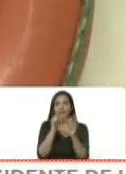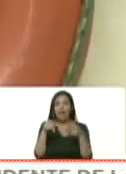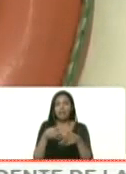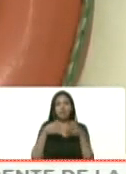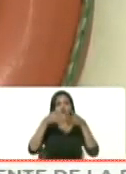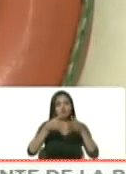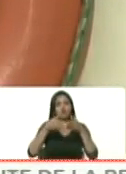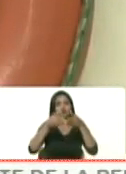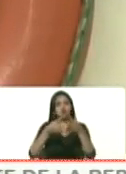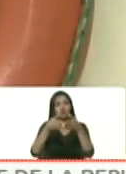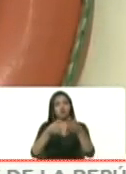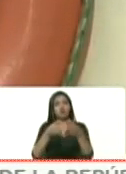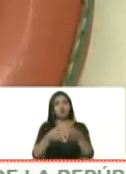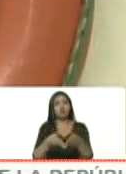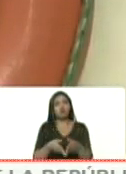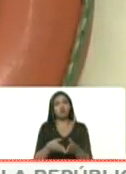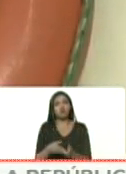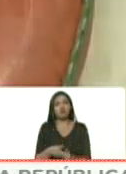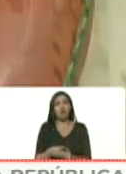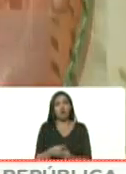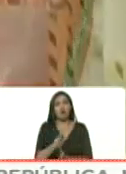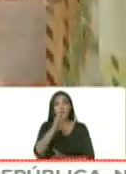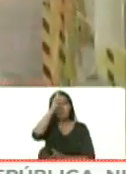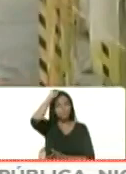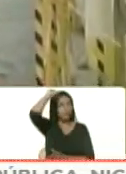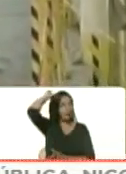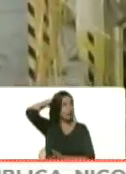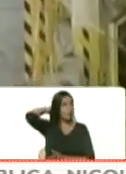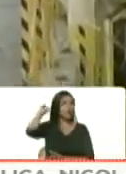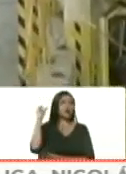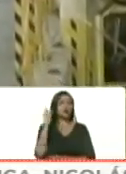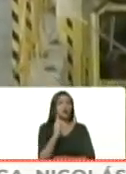ferry Paraguaná 1,